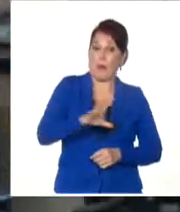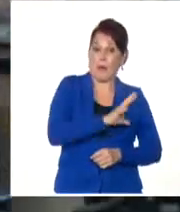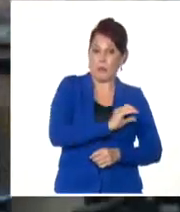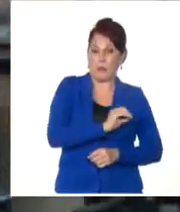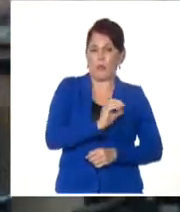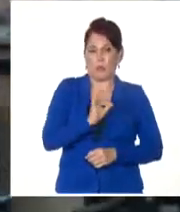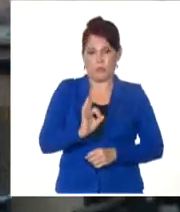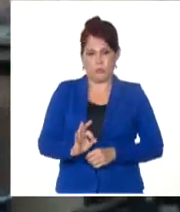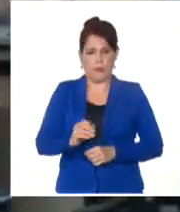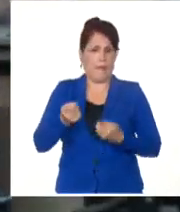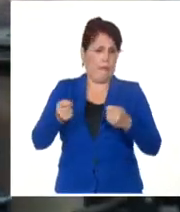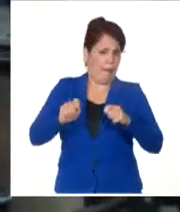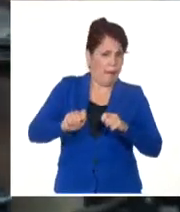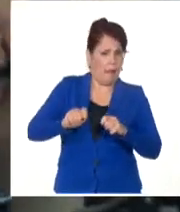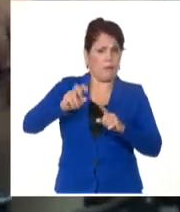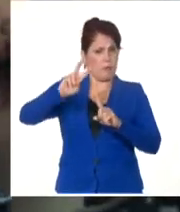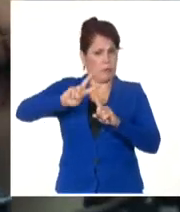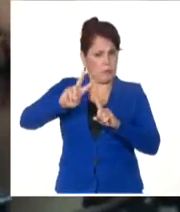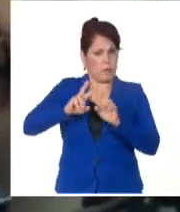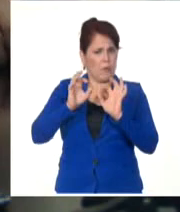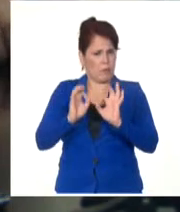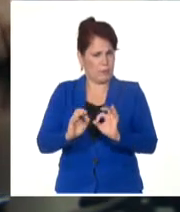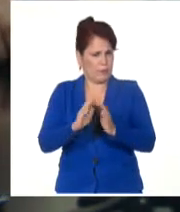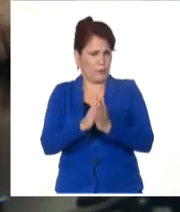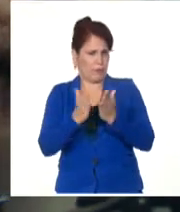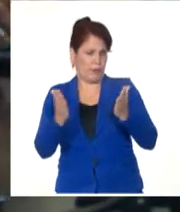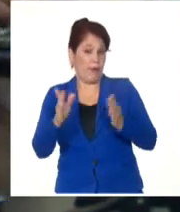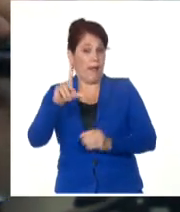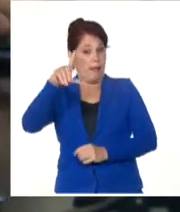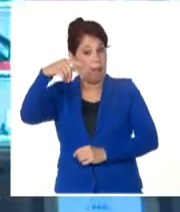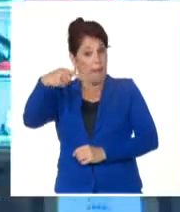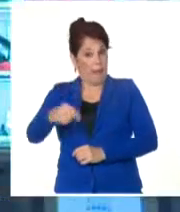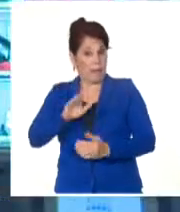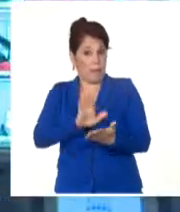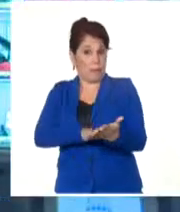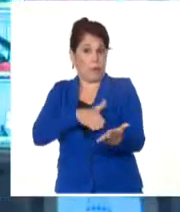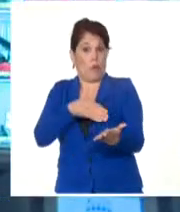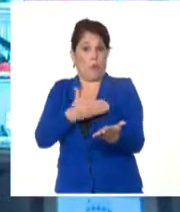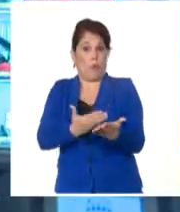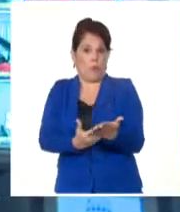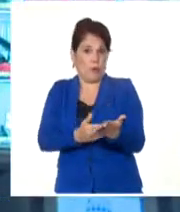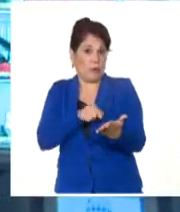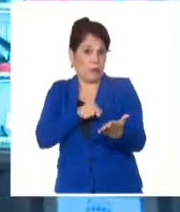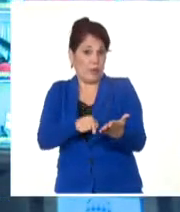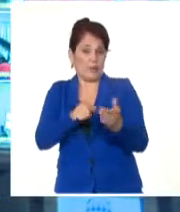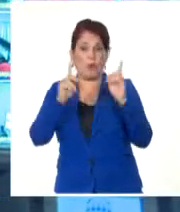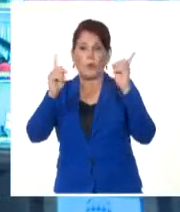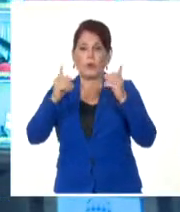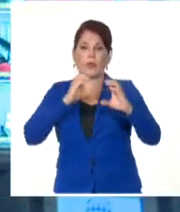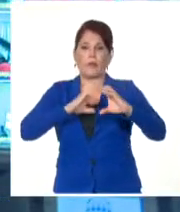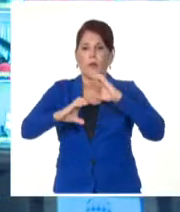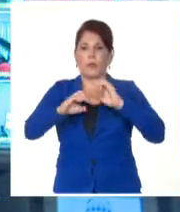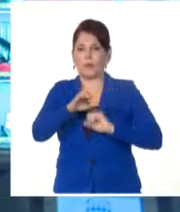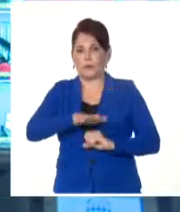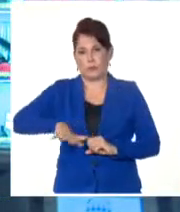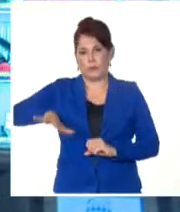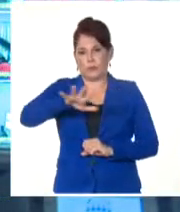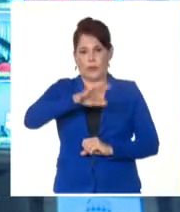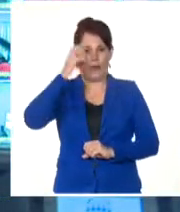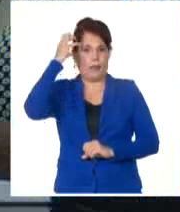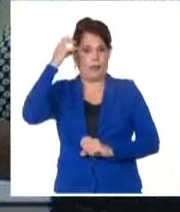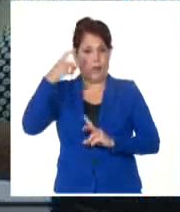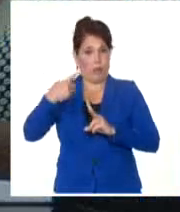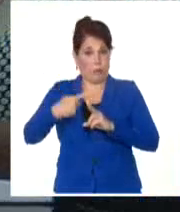país. Al decir de los especialistas, el cuerpo legislativo propuesto responde a la política de comunicación social del Estado y